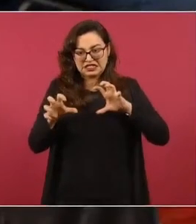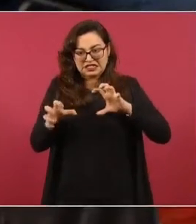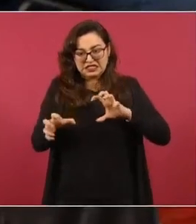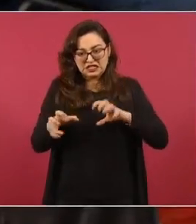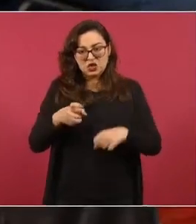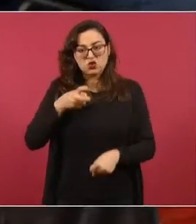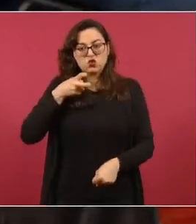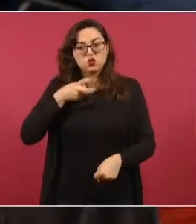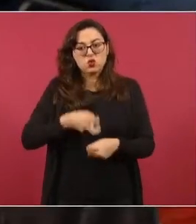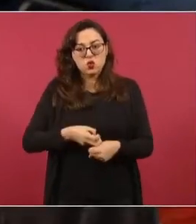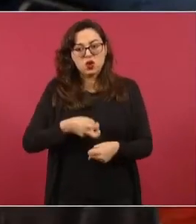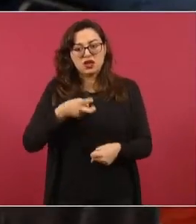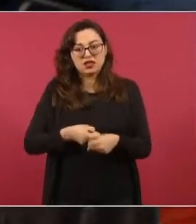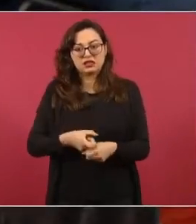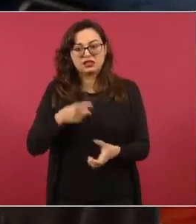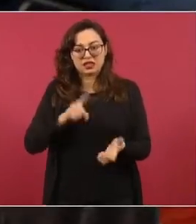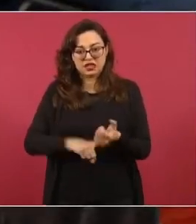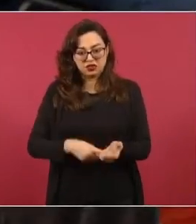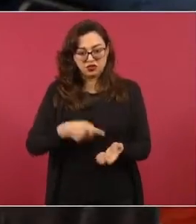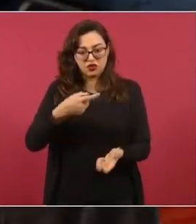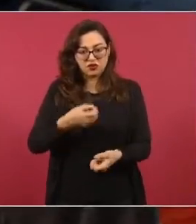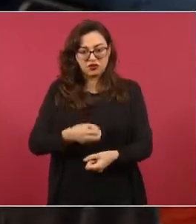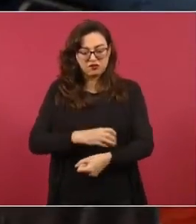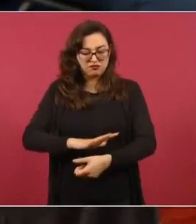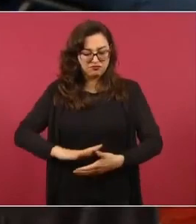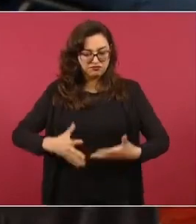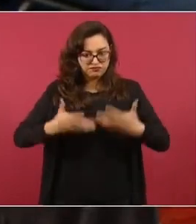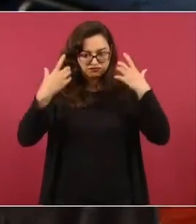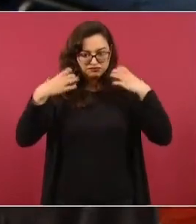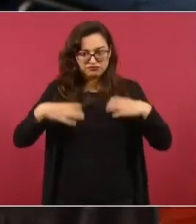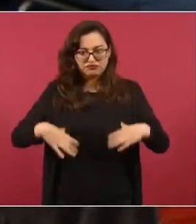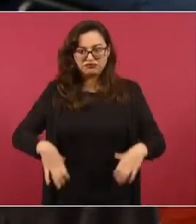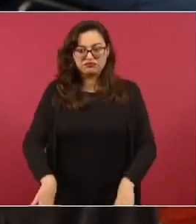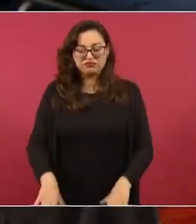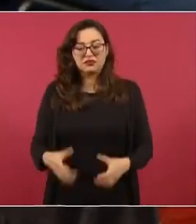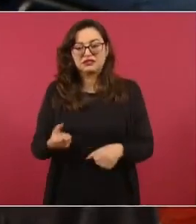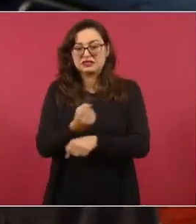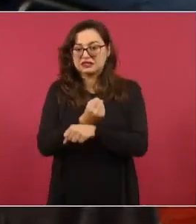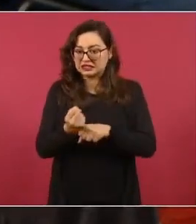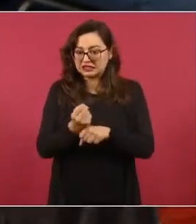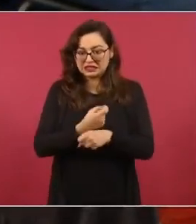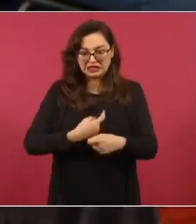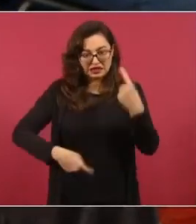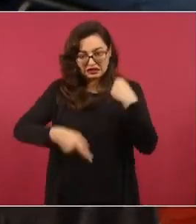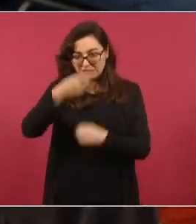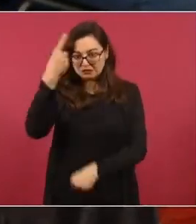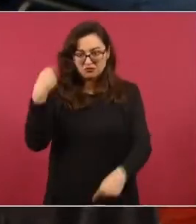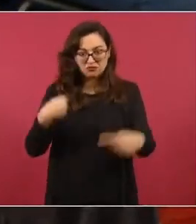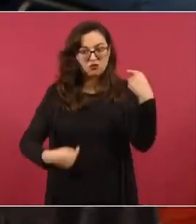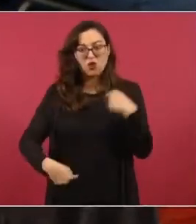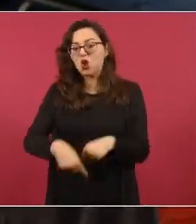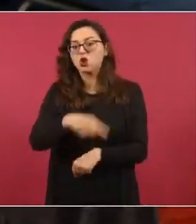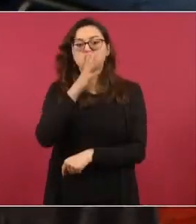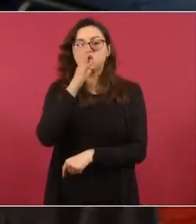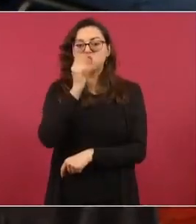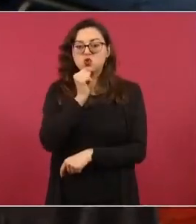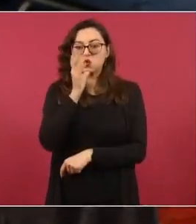que el flujo sanguíneo continúe. Se hacen una especie de charcos, se empiezan a producir